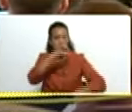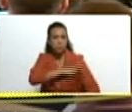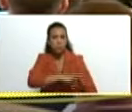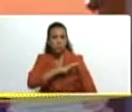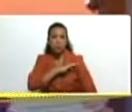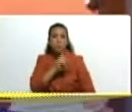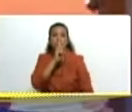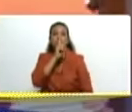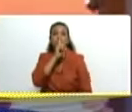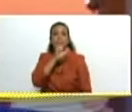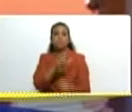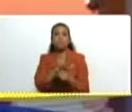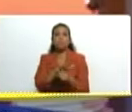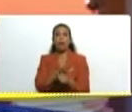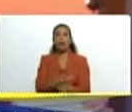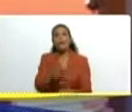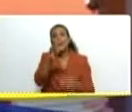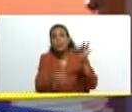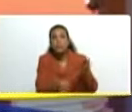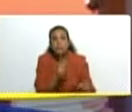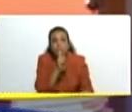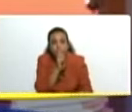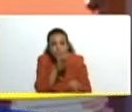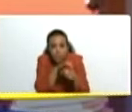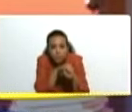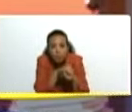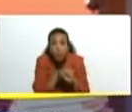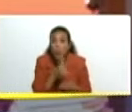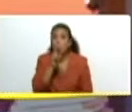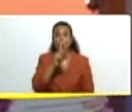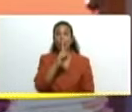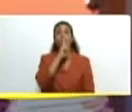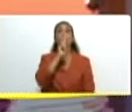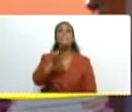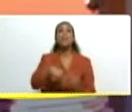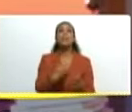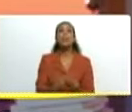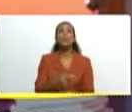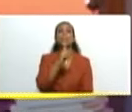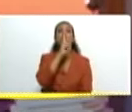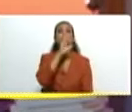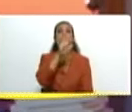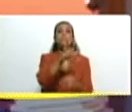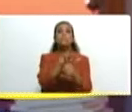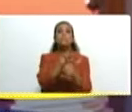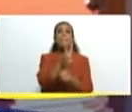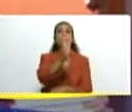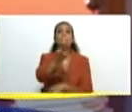no puede callar frente a la injusticia. No hemos callado nunca ni callaremos, nadie nos callará.